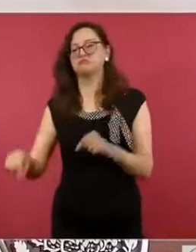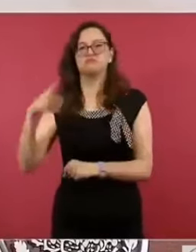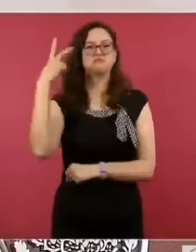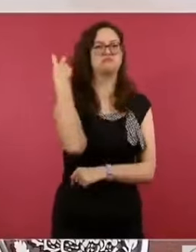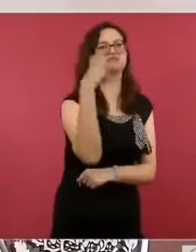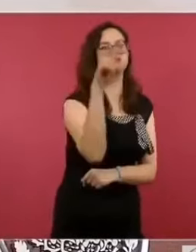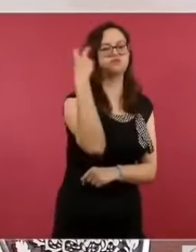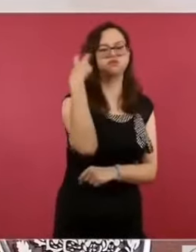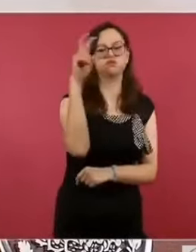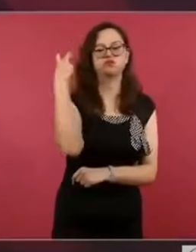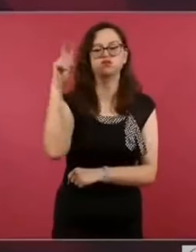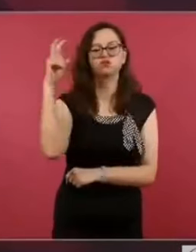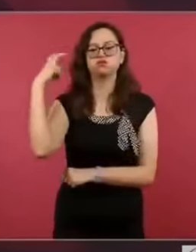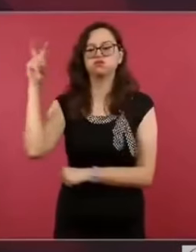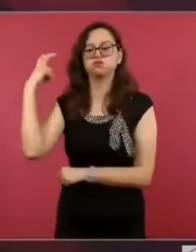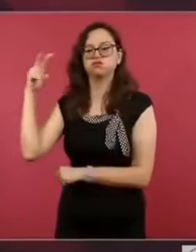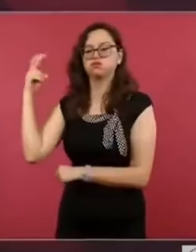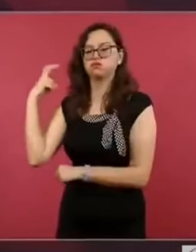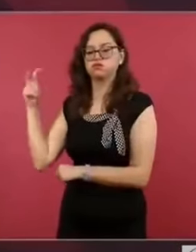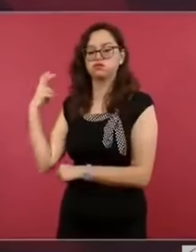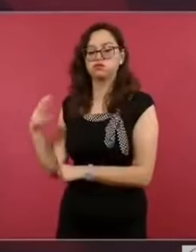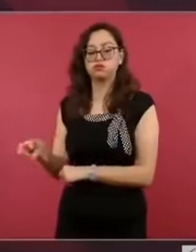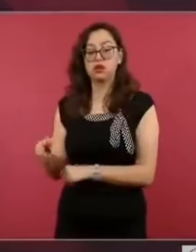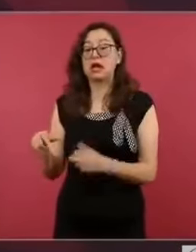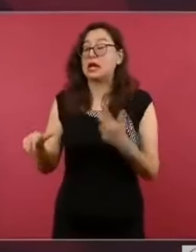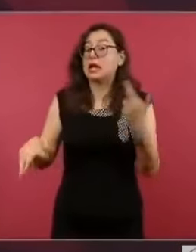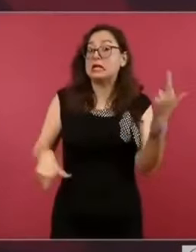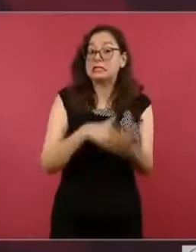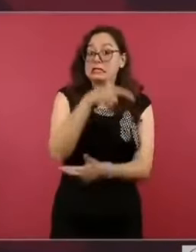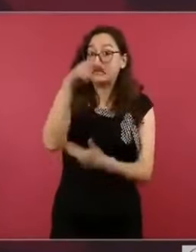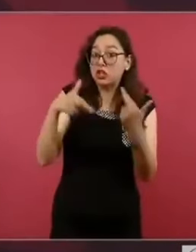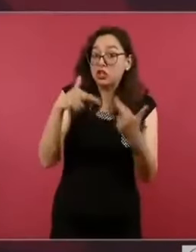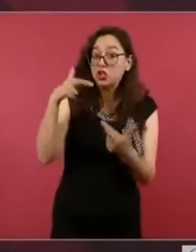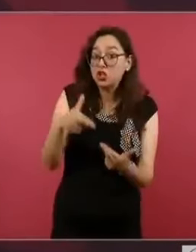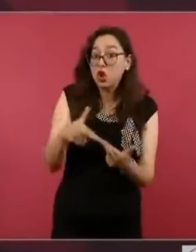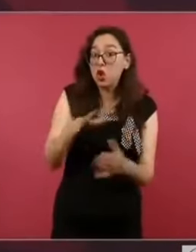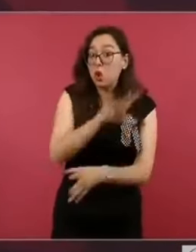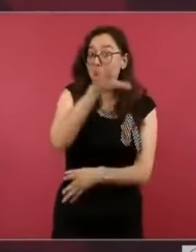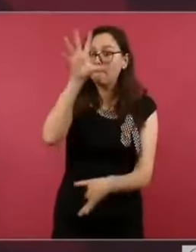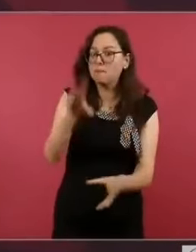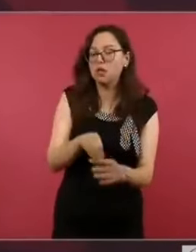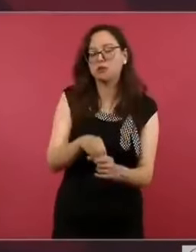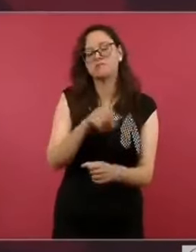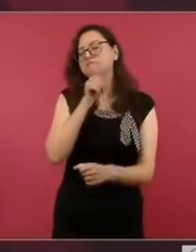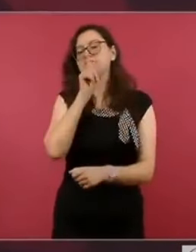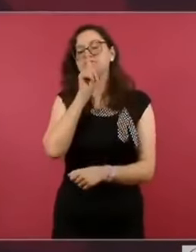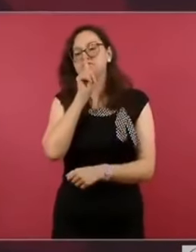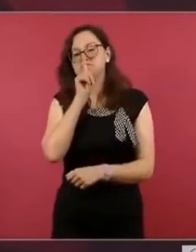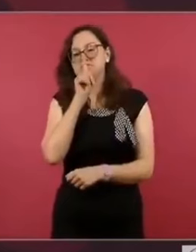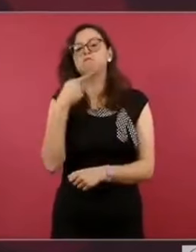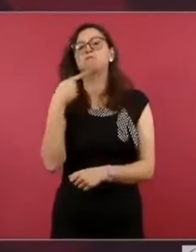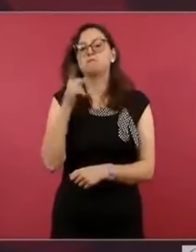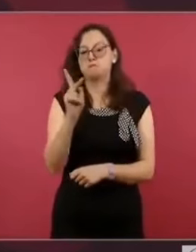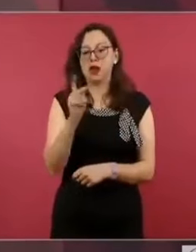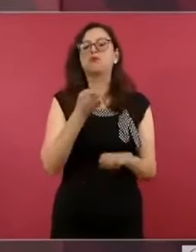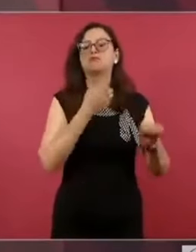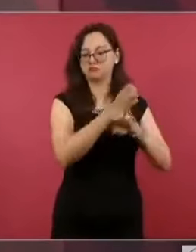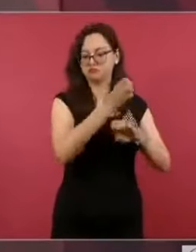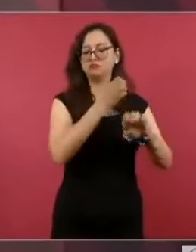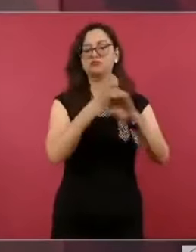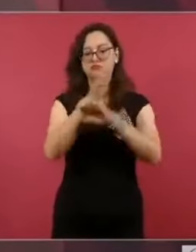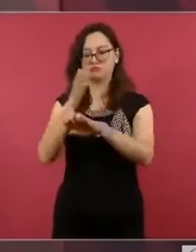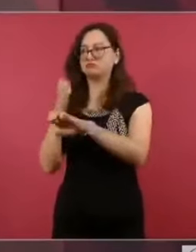una noticia que sin duda generará diversas reacciones en nuestro país el presidente de México Andrés Manuel López